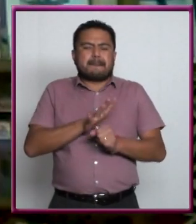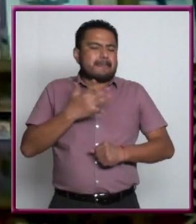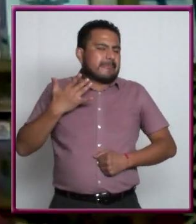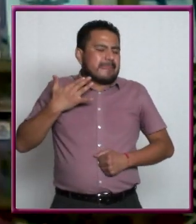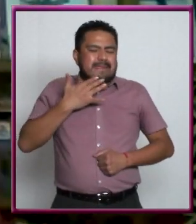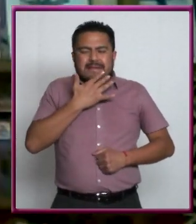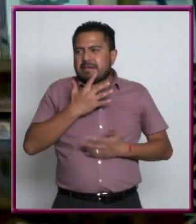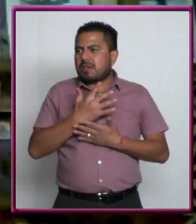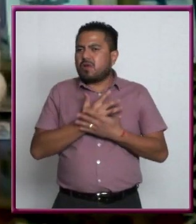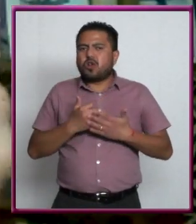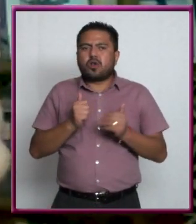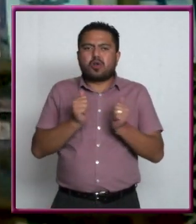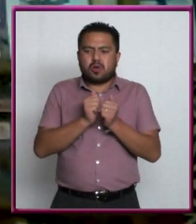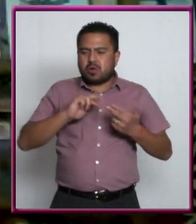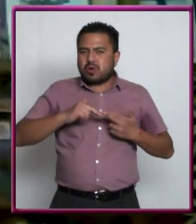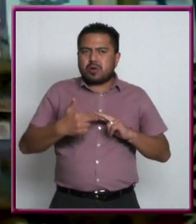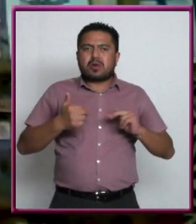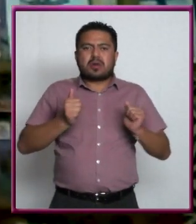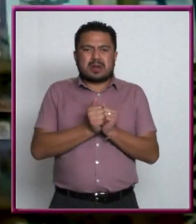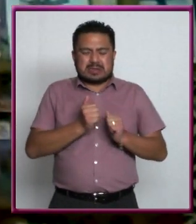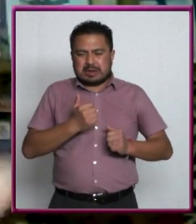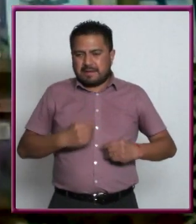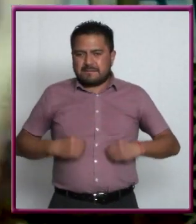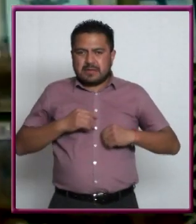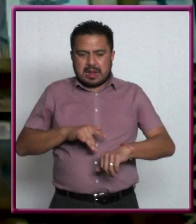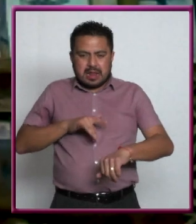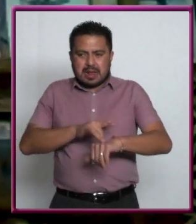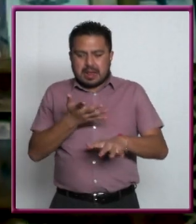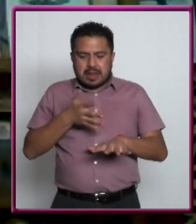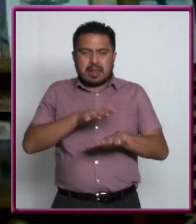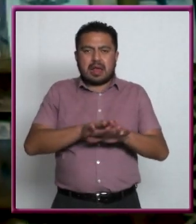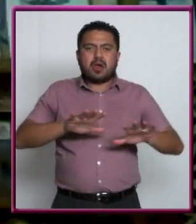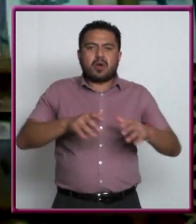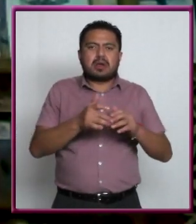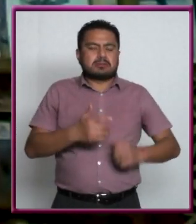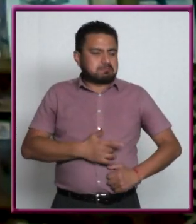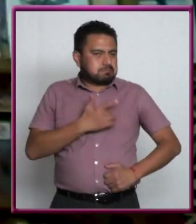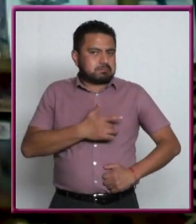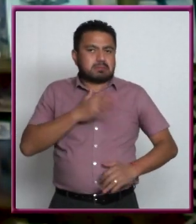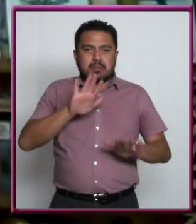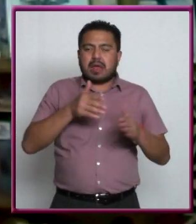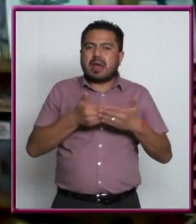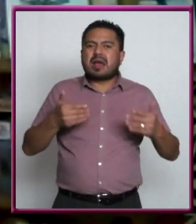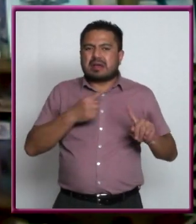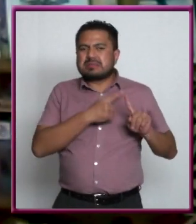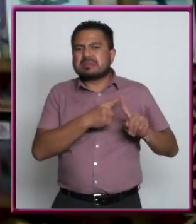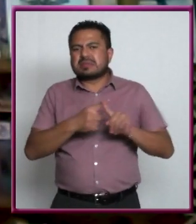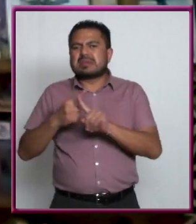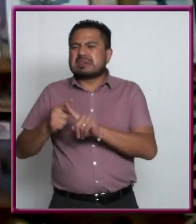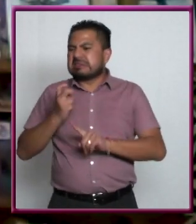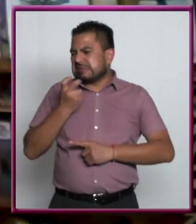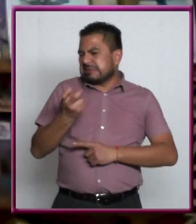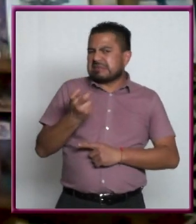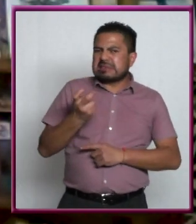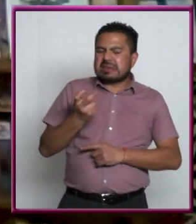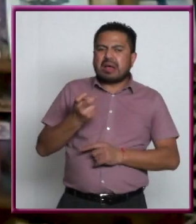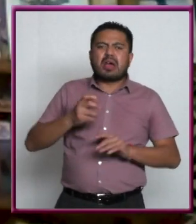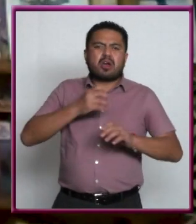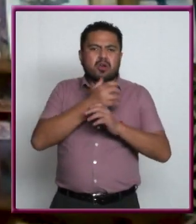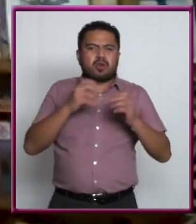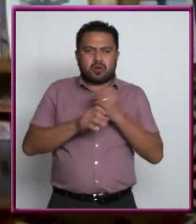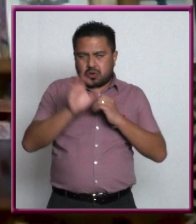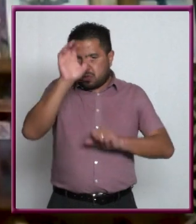ese placer, ese goce relacionado con esta vivencia integral a través de los sentidos. Ahora, la pornografía